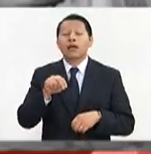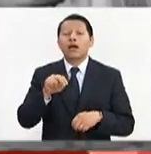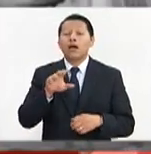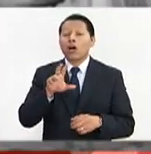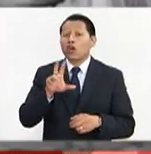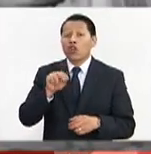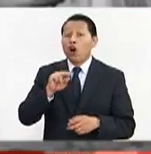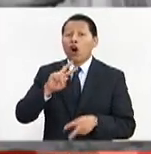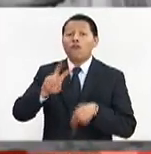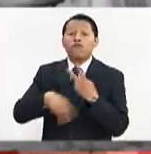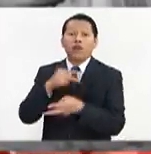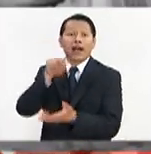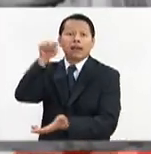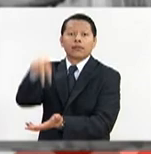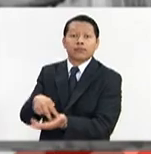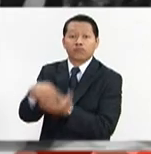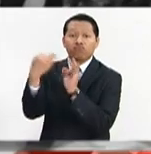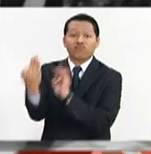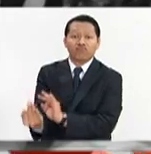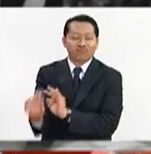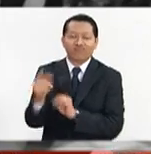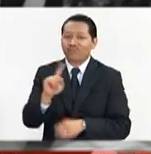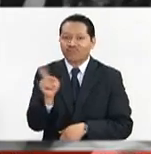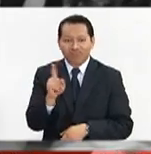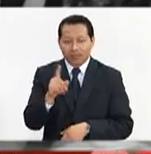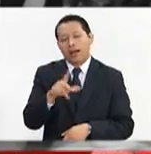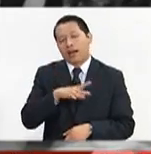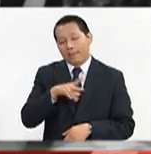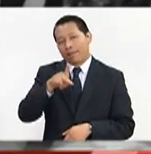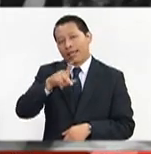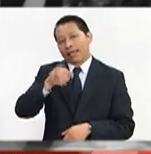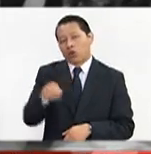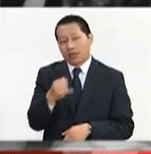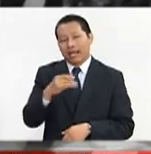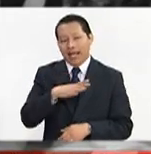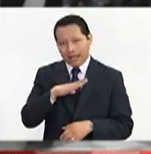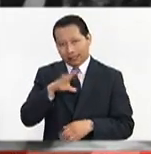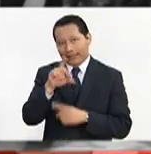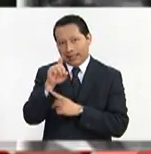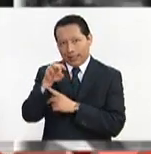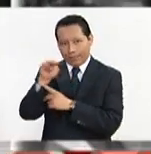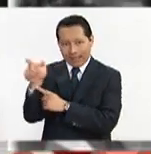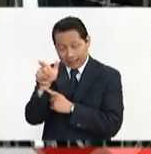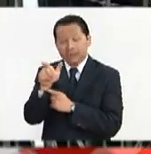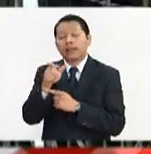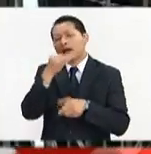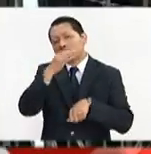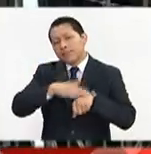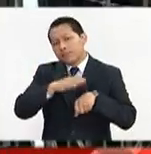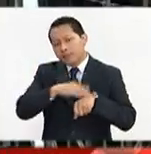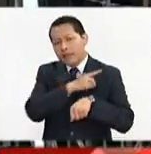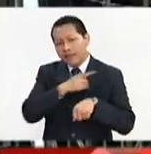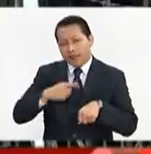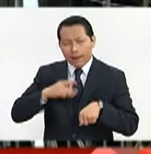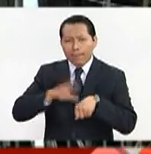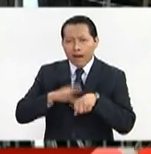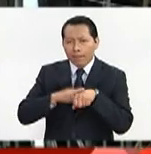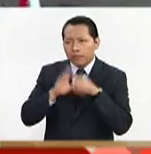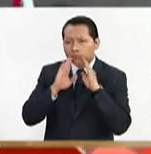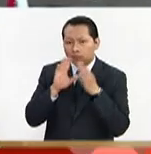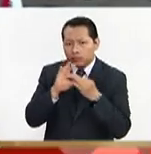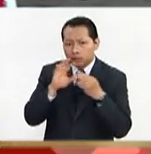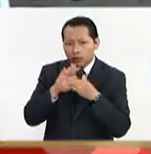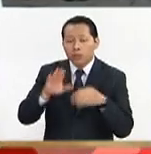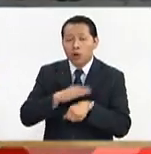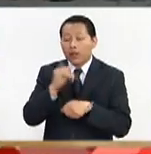de la Procuraduría General de Justicia de la Ciudad de México. Había sido citada para ampliar su declaración sobre la denuncia que